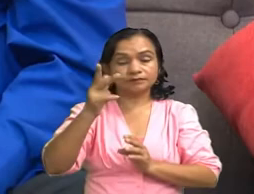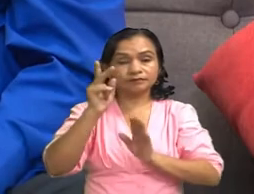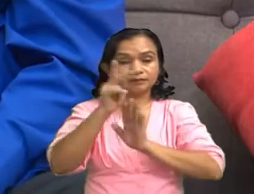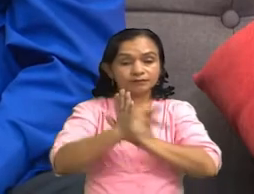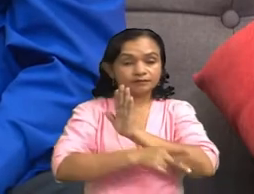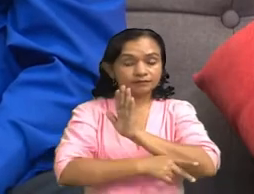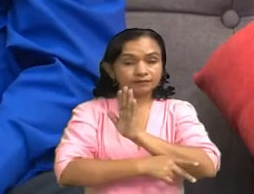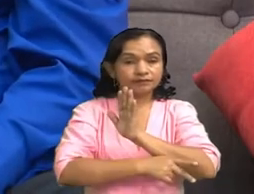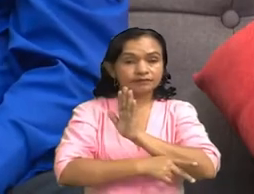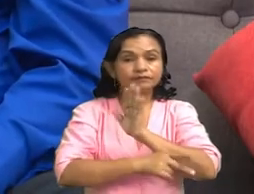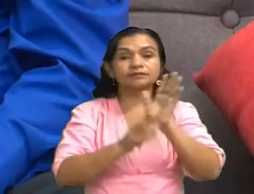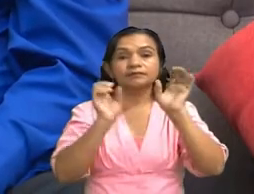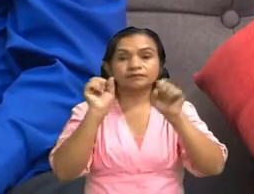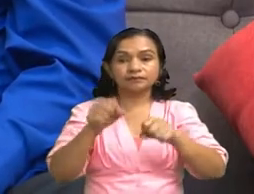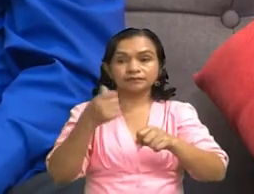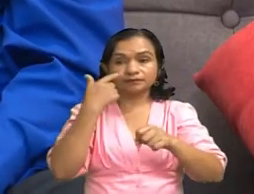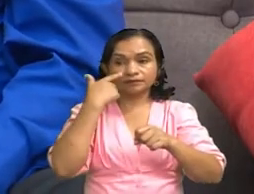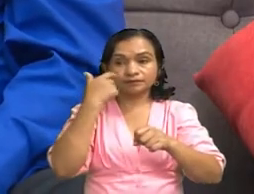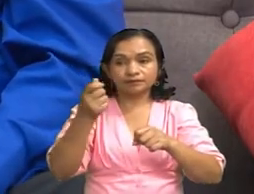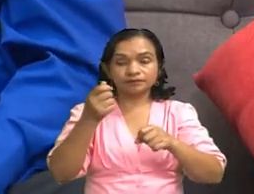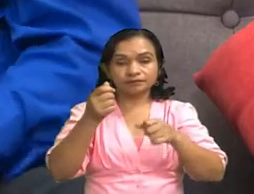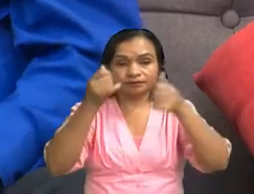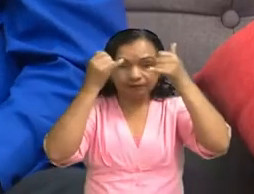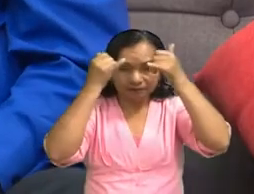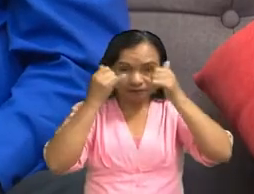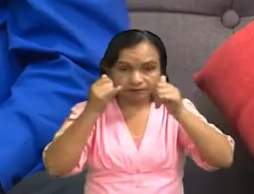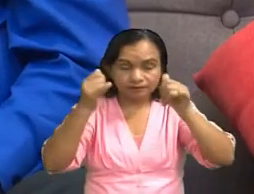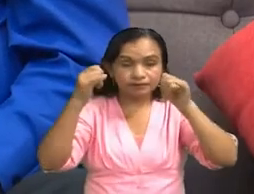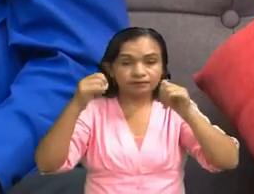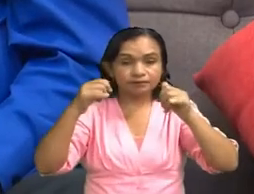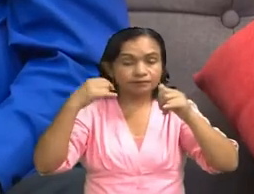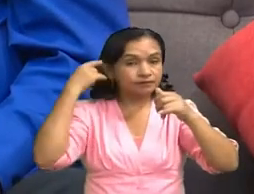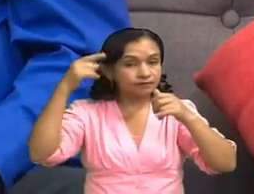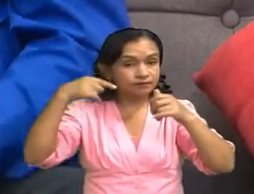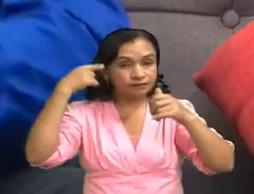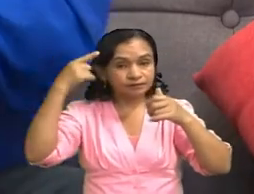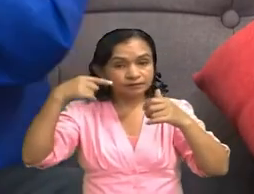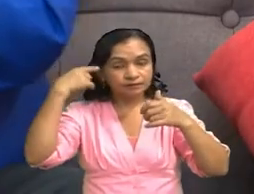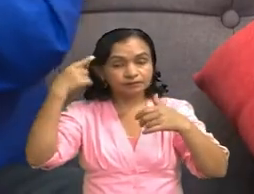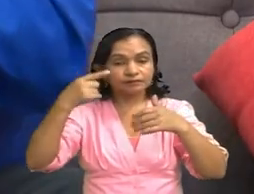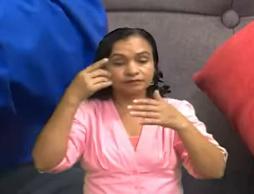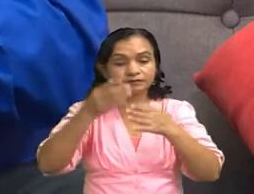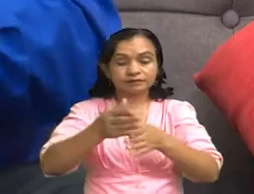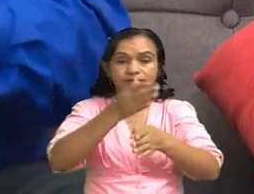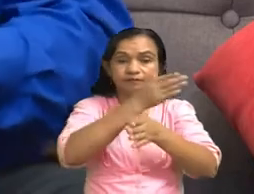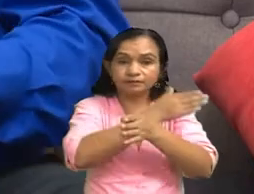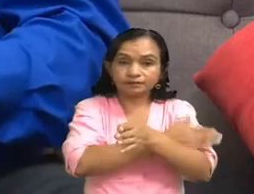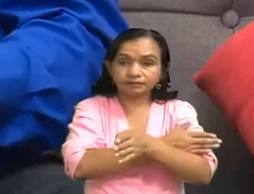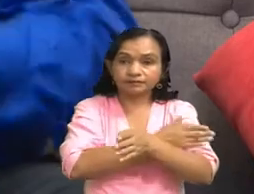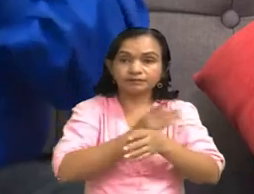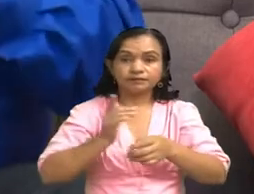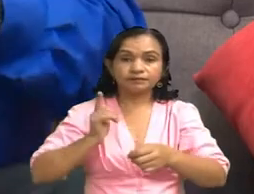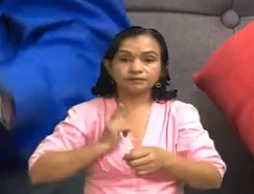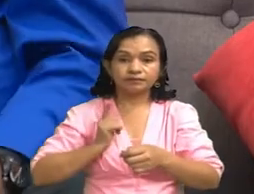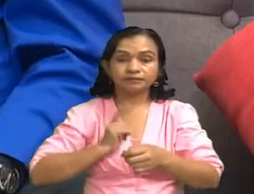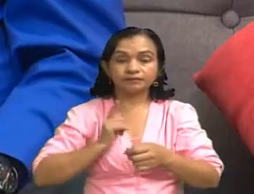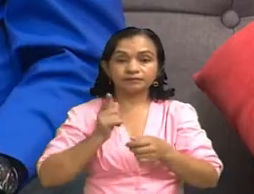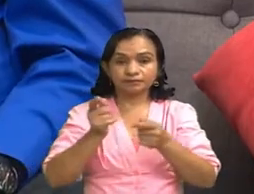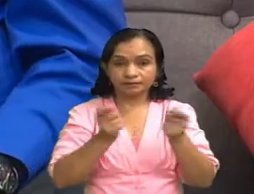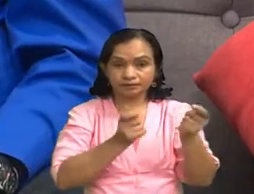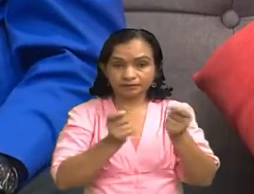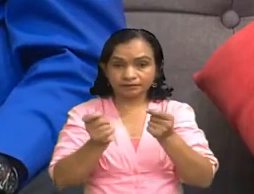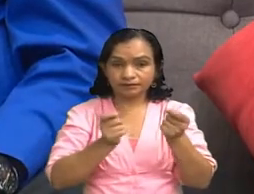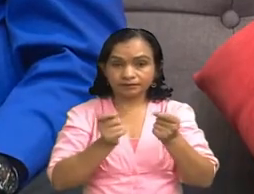riesgo insignificante, que es conocido como la vaca loca. Ok. Anteriormente teníamos riesgo